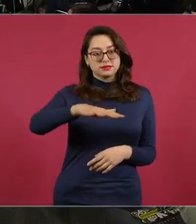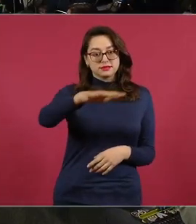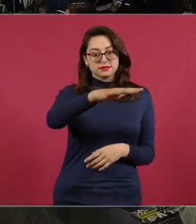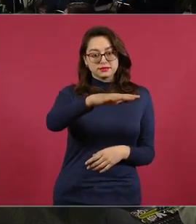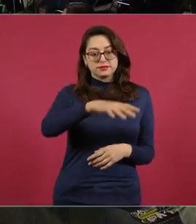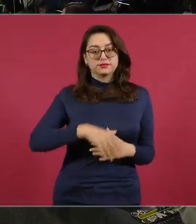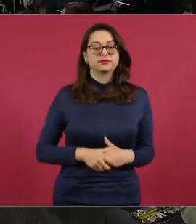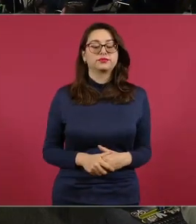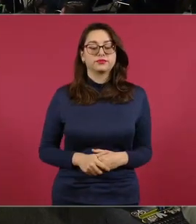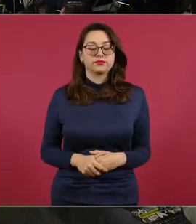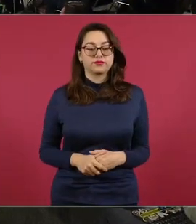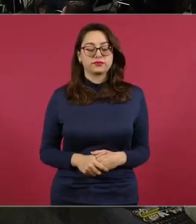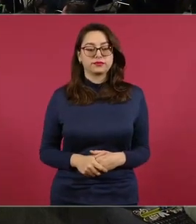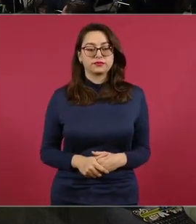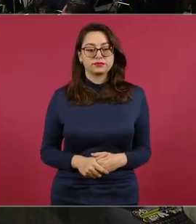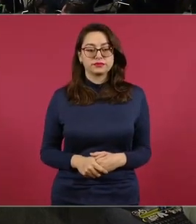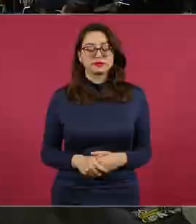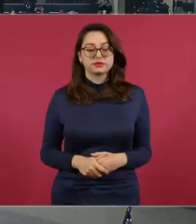Entonces,